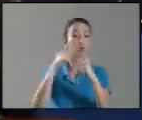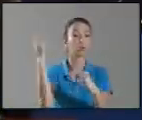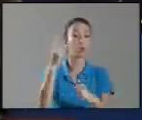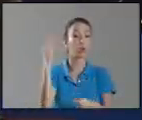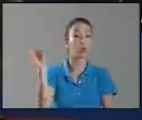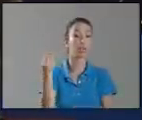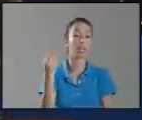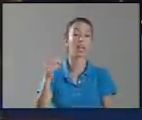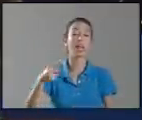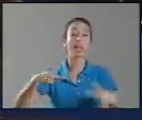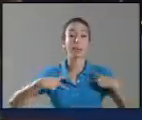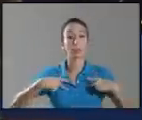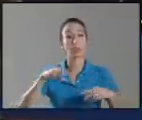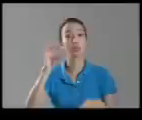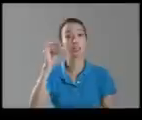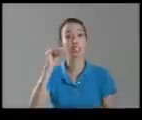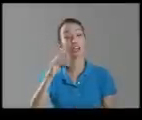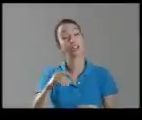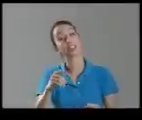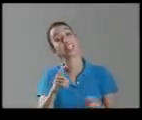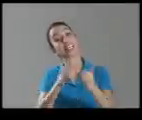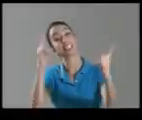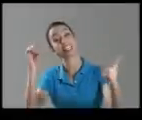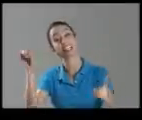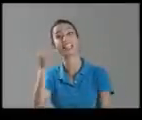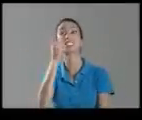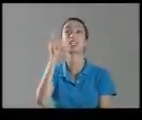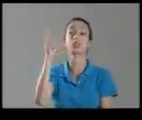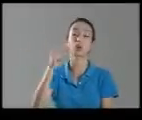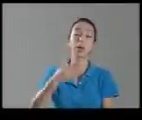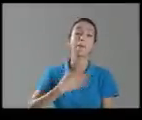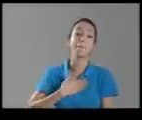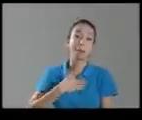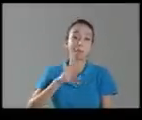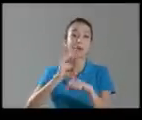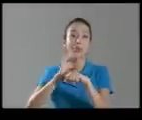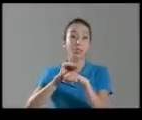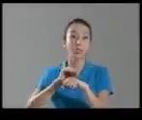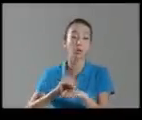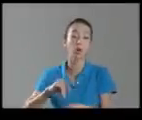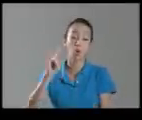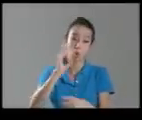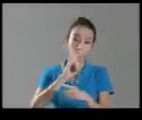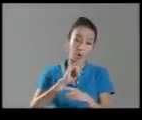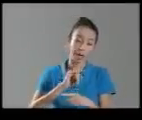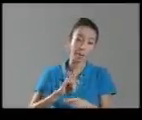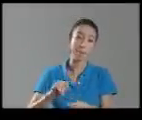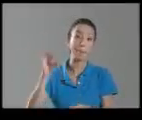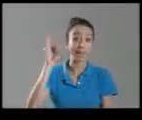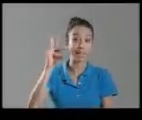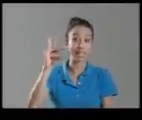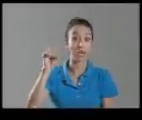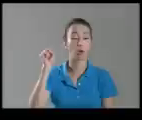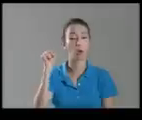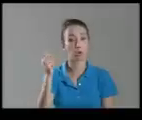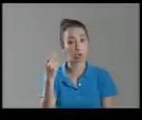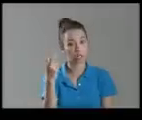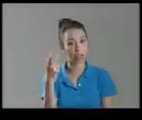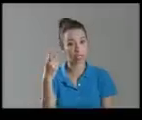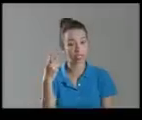mensaje, aunque viene íntimamente ligado con todo lo que hemos estado platicando desde que el Señor me permitió